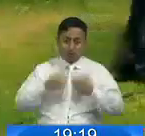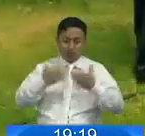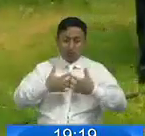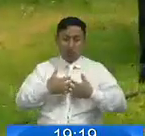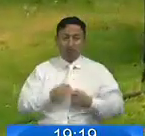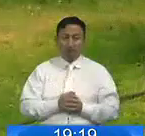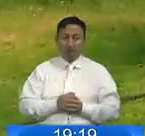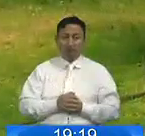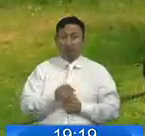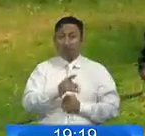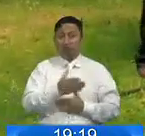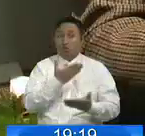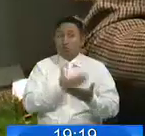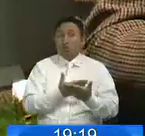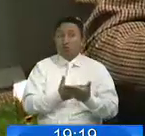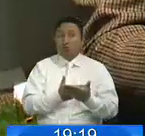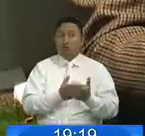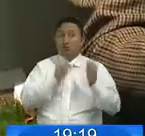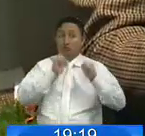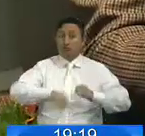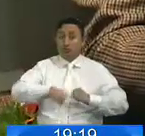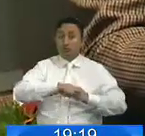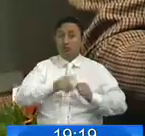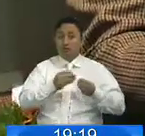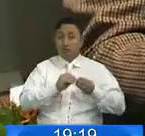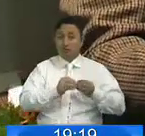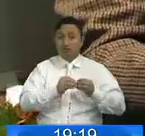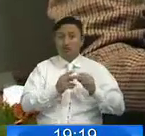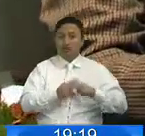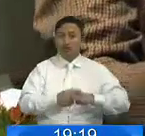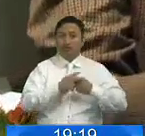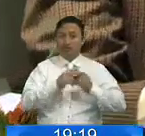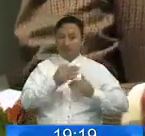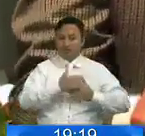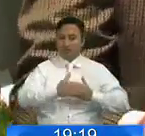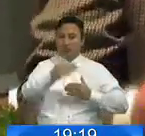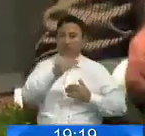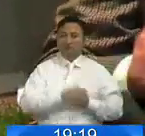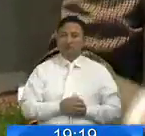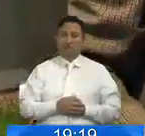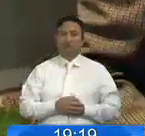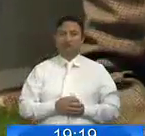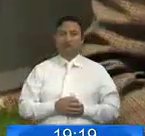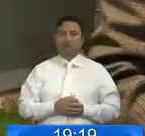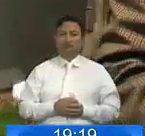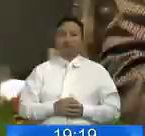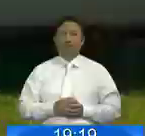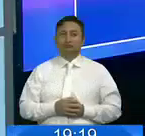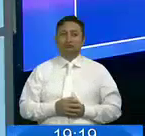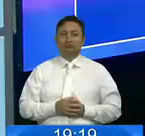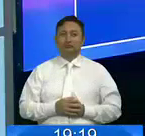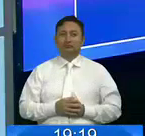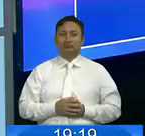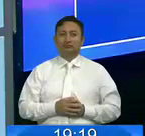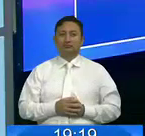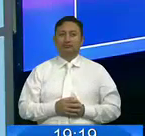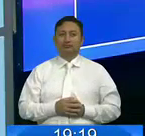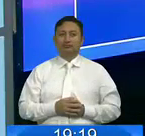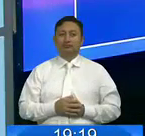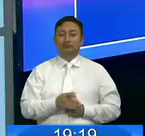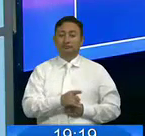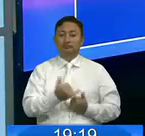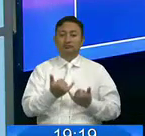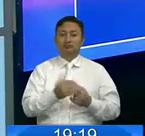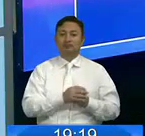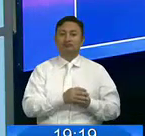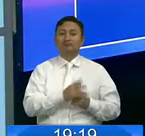Propuestas alternativas que esperan un espacio para tomar forma, informó Héctor Romero. Y es